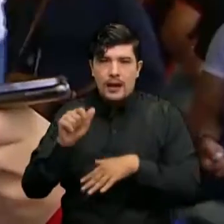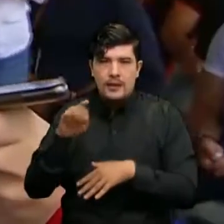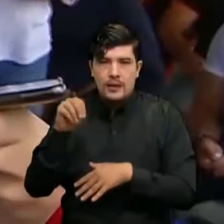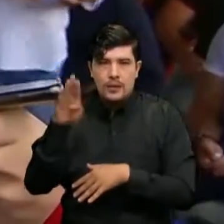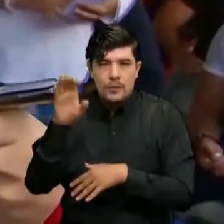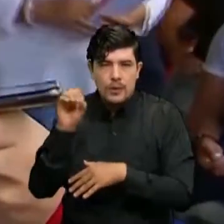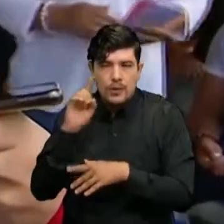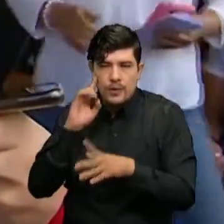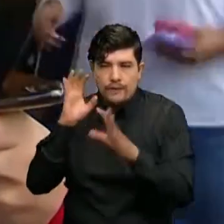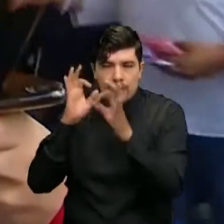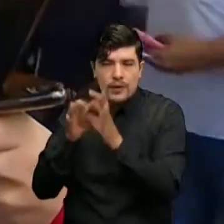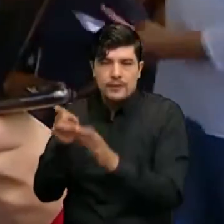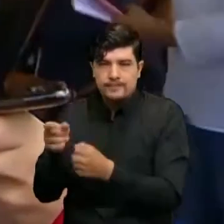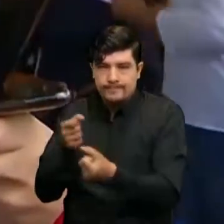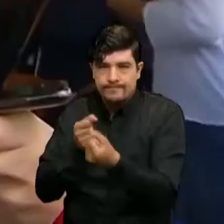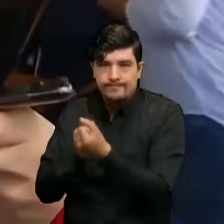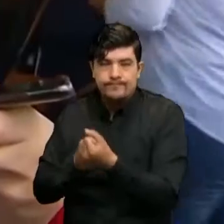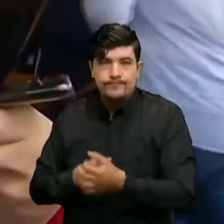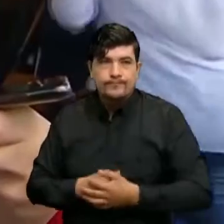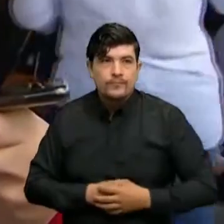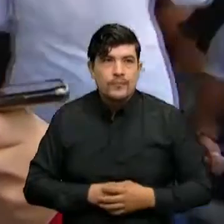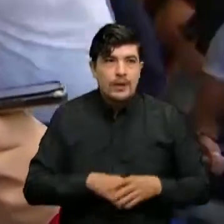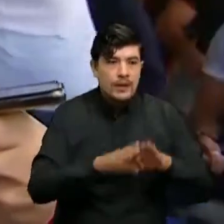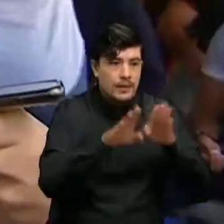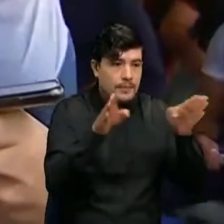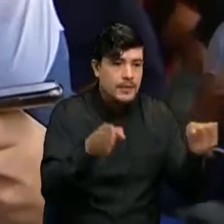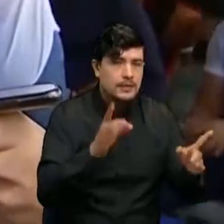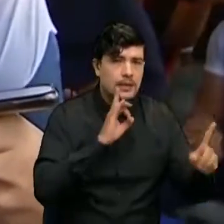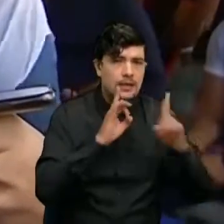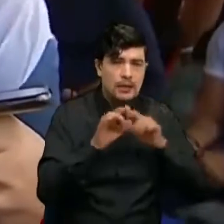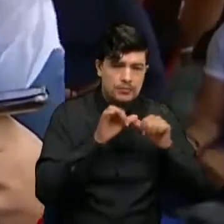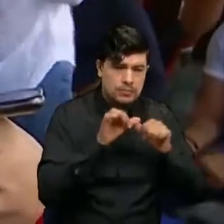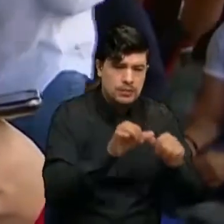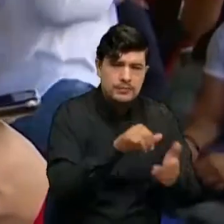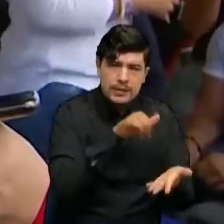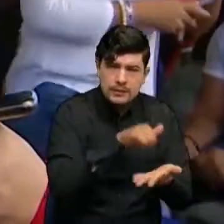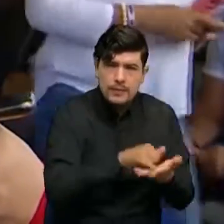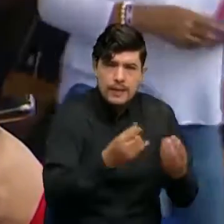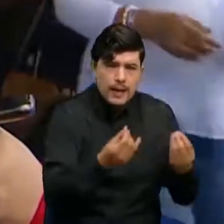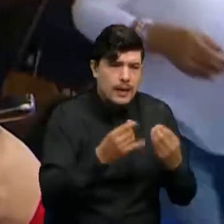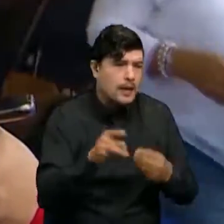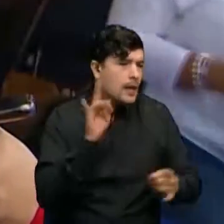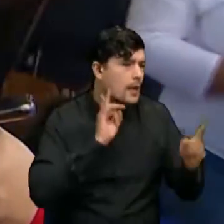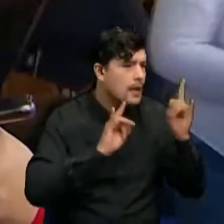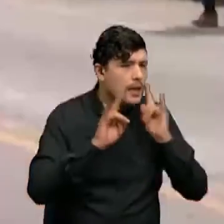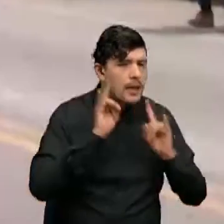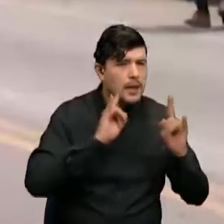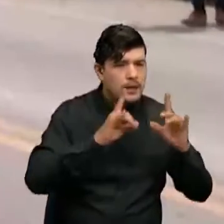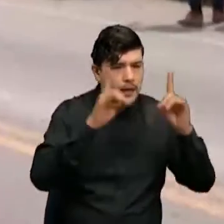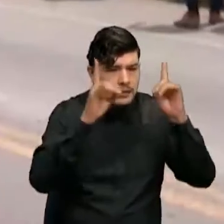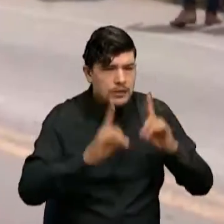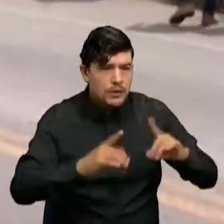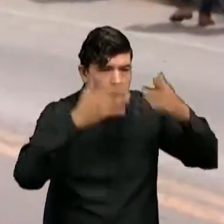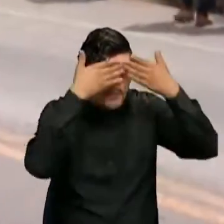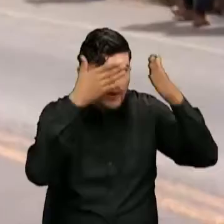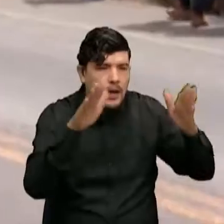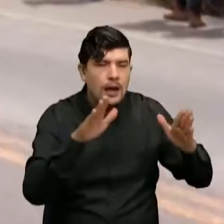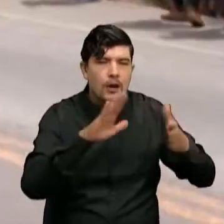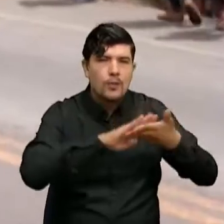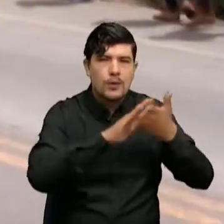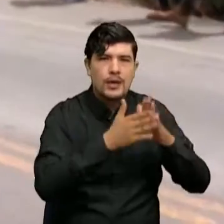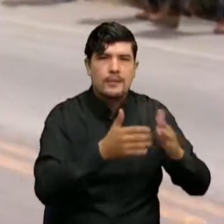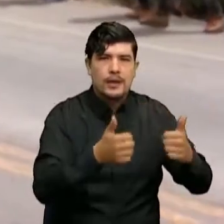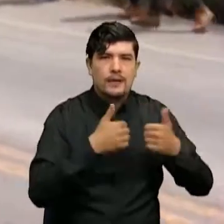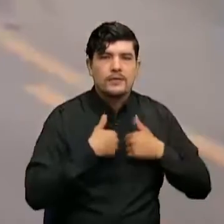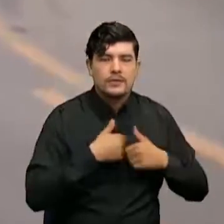trabajo permanentes para oírnos y decidir en democracia qué es lo que más nos conviene. Sin embargo, los bloqueos